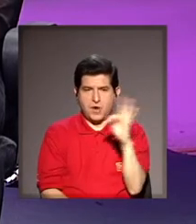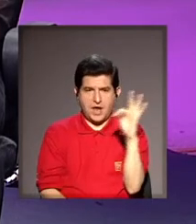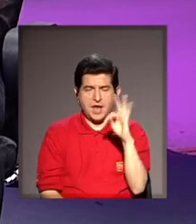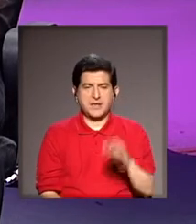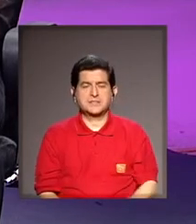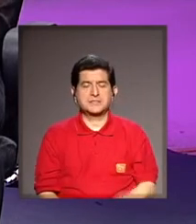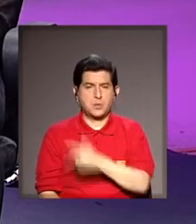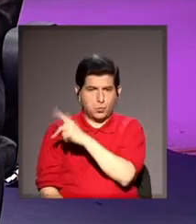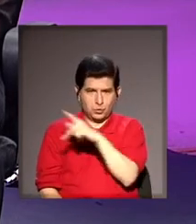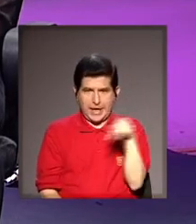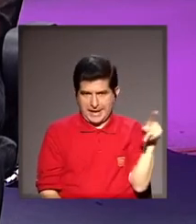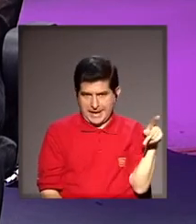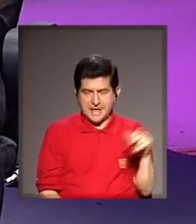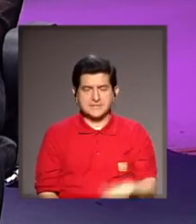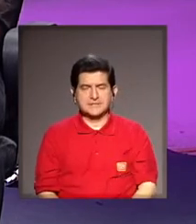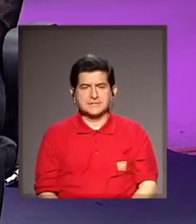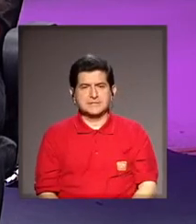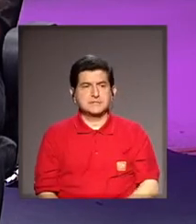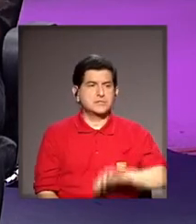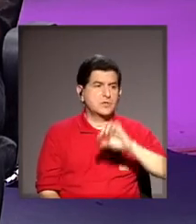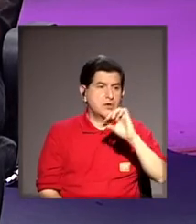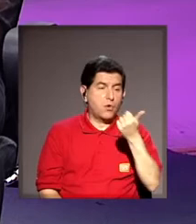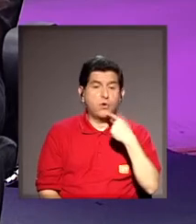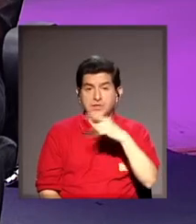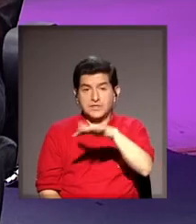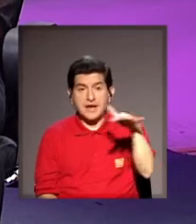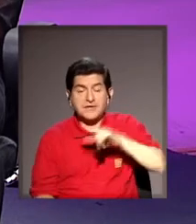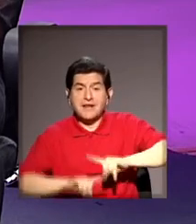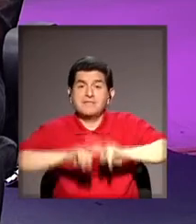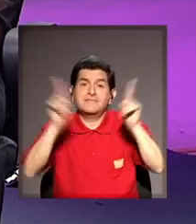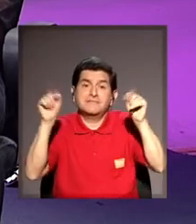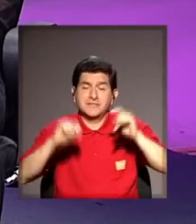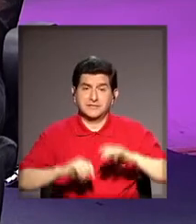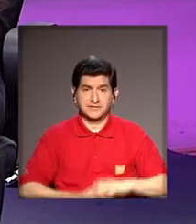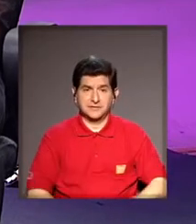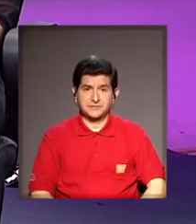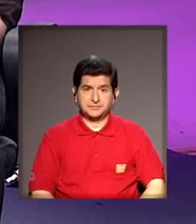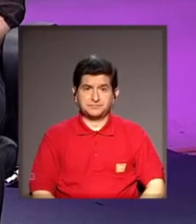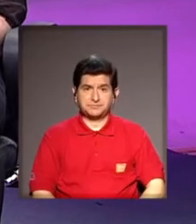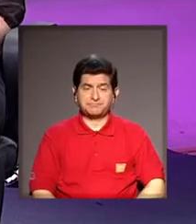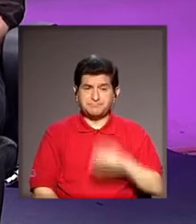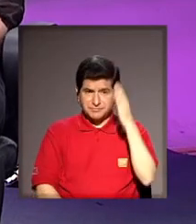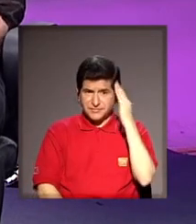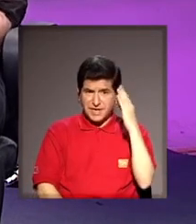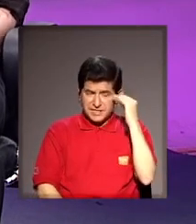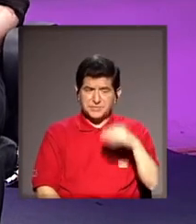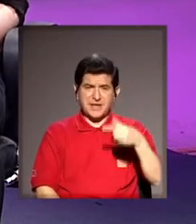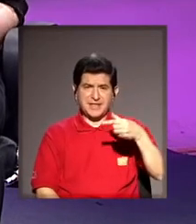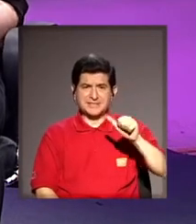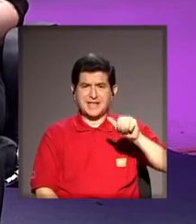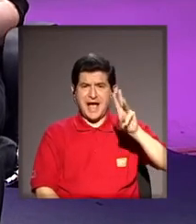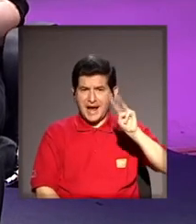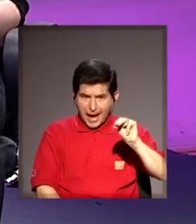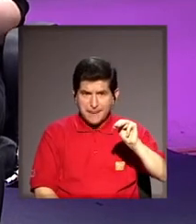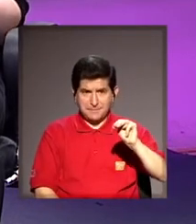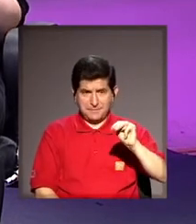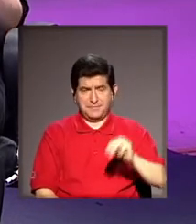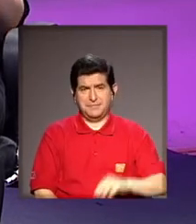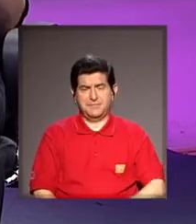puntarenas por ejemplo nos acerca a otras realidades porque la vivencia en la gam es